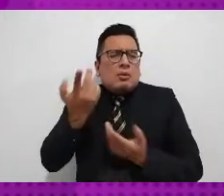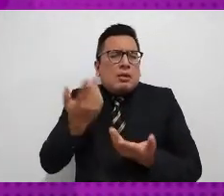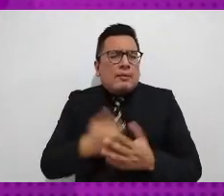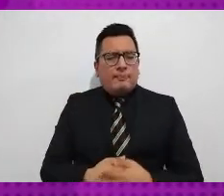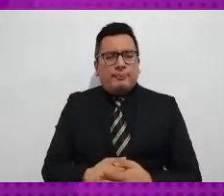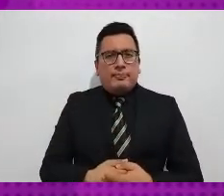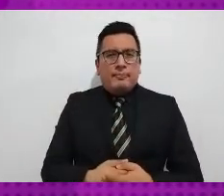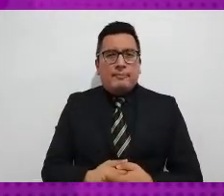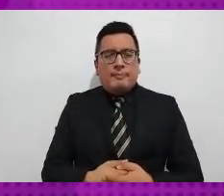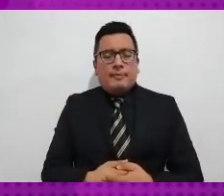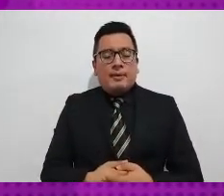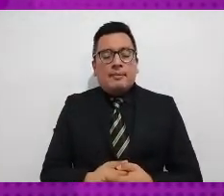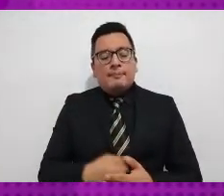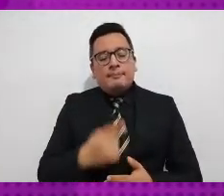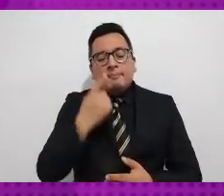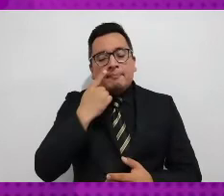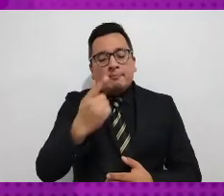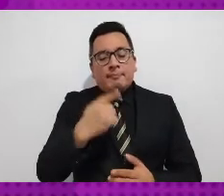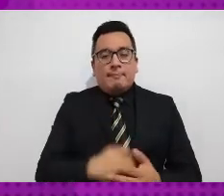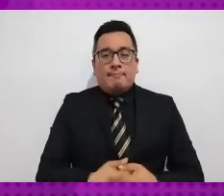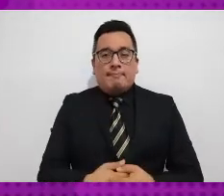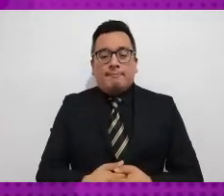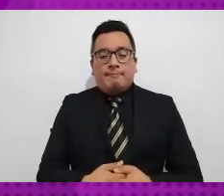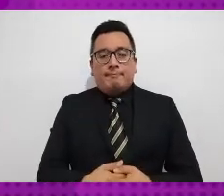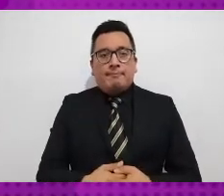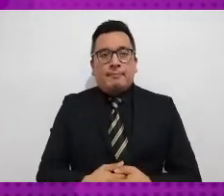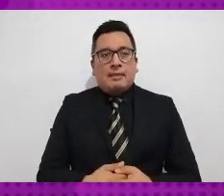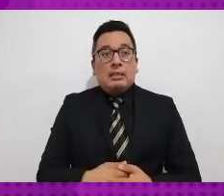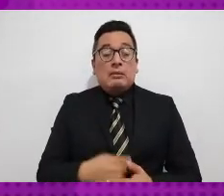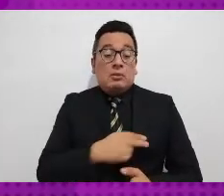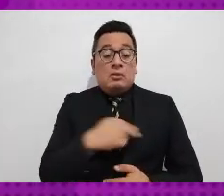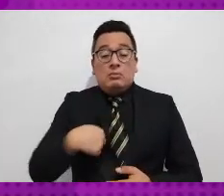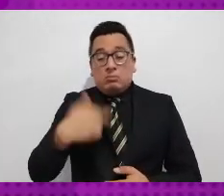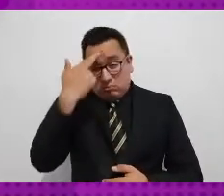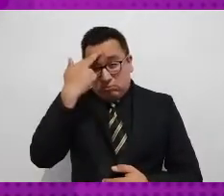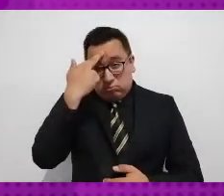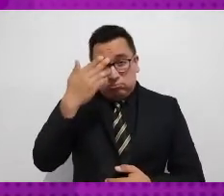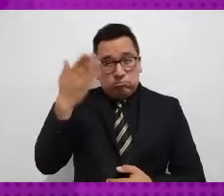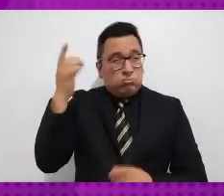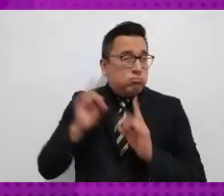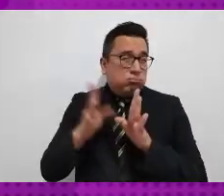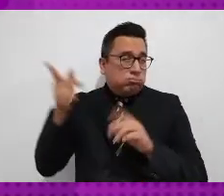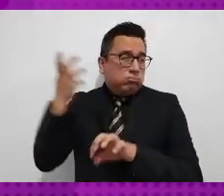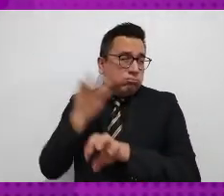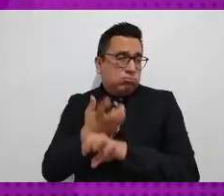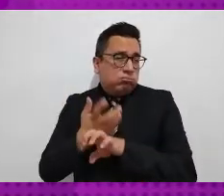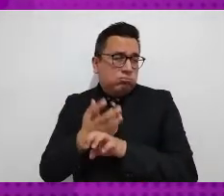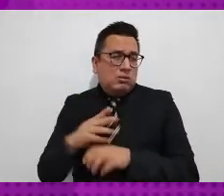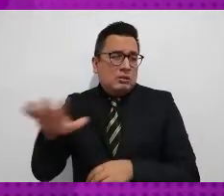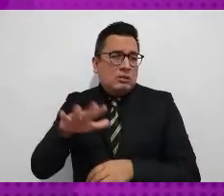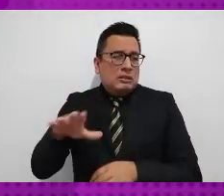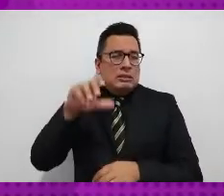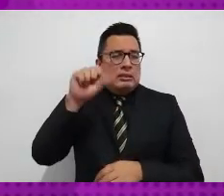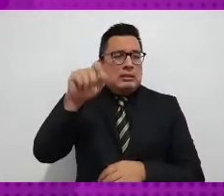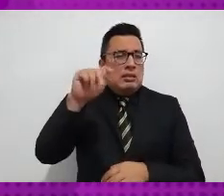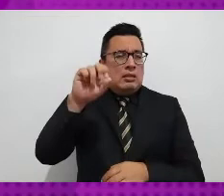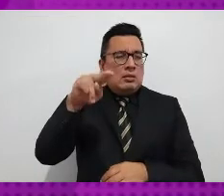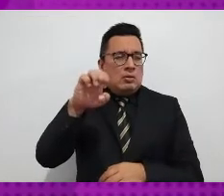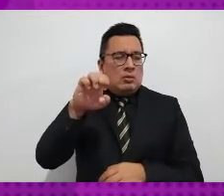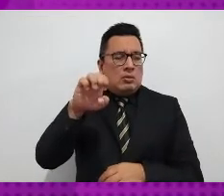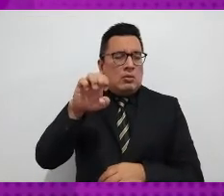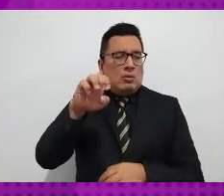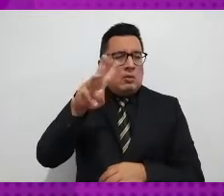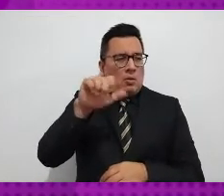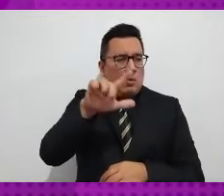ahí tenemos, primero, pues se conmemoran los disturbios en esta ciudad, Stonewall, pero además de eso, la gente